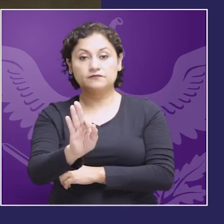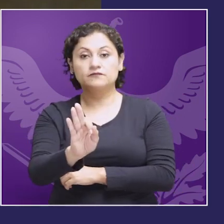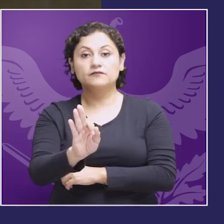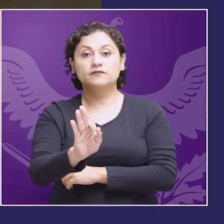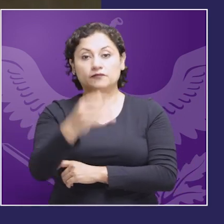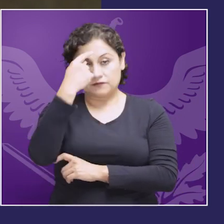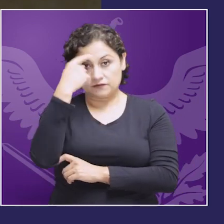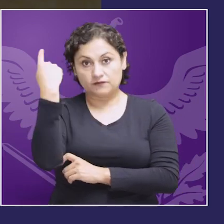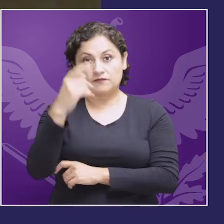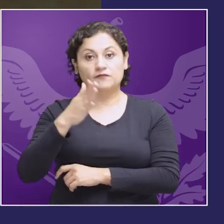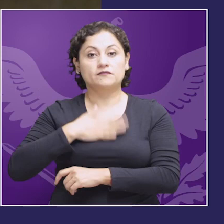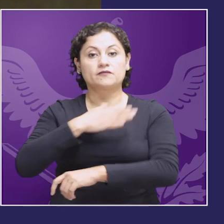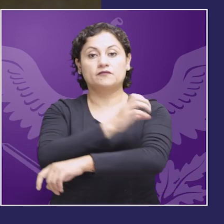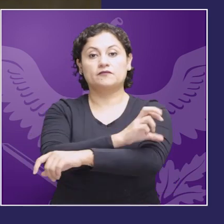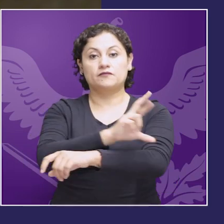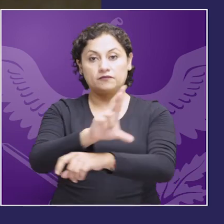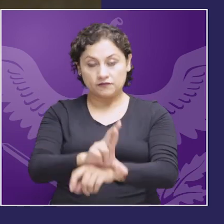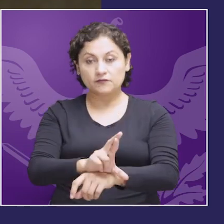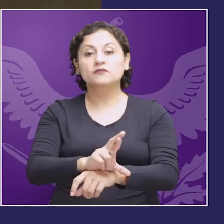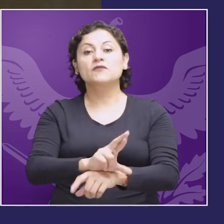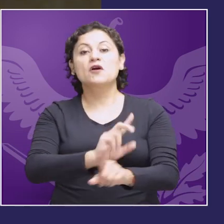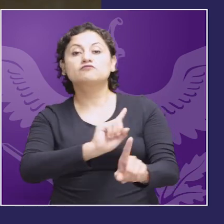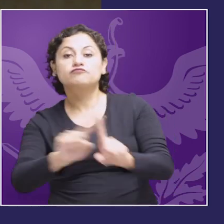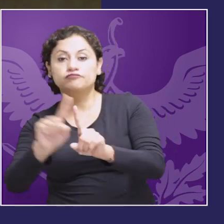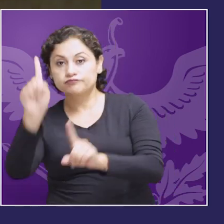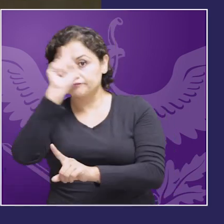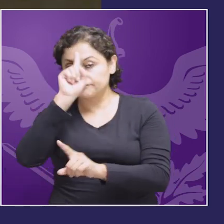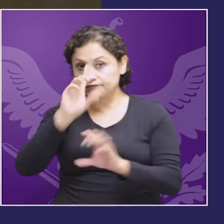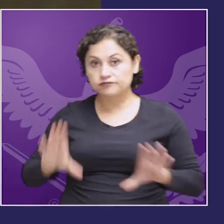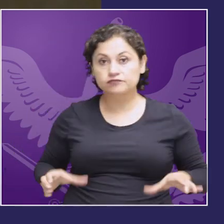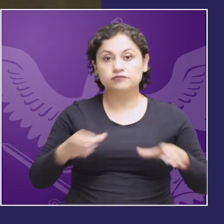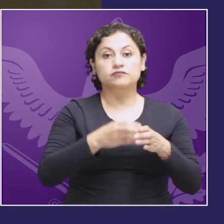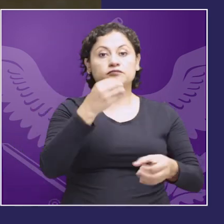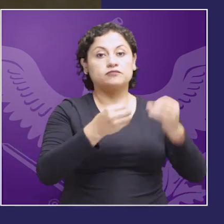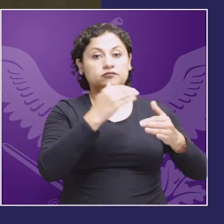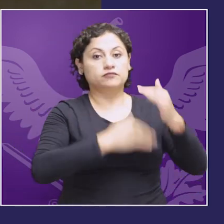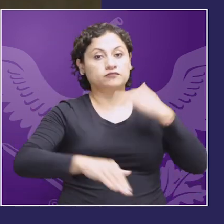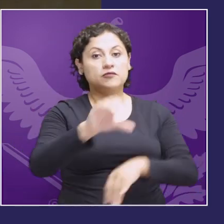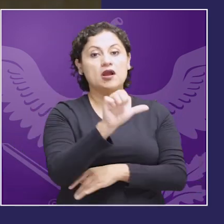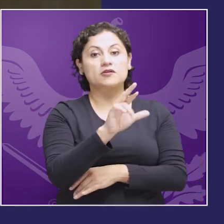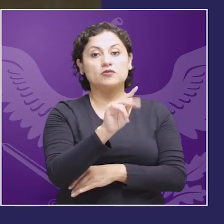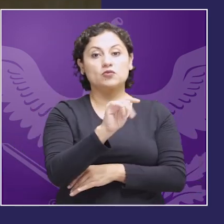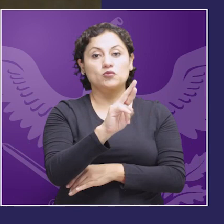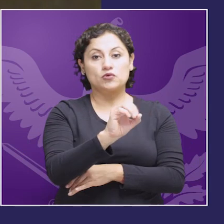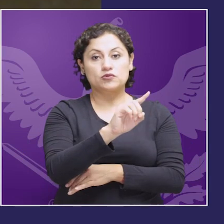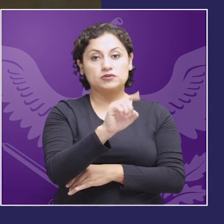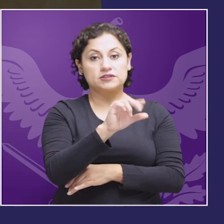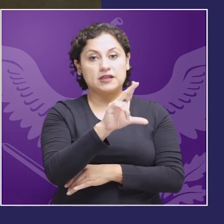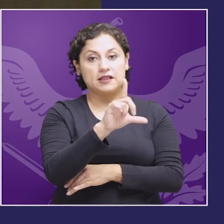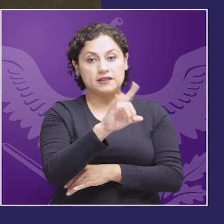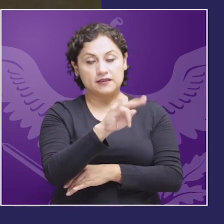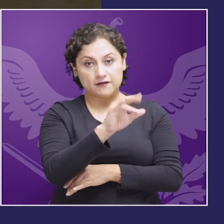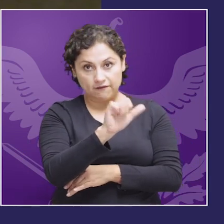estoy comisionada por el Consejo de la Judicatura Federal para fungir como coordinadora de asesores de la presidencia